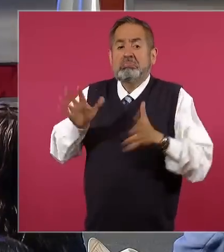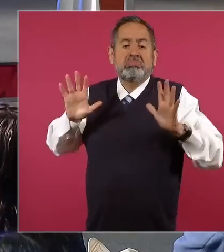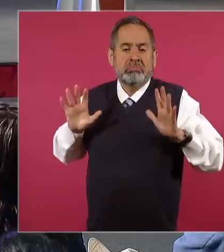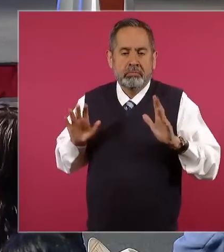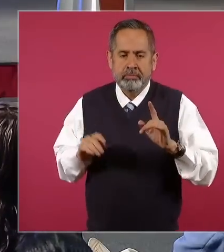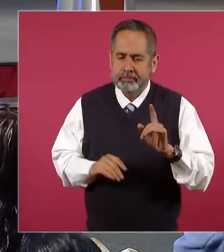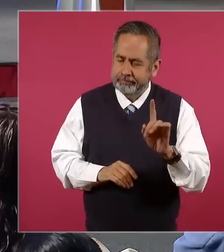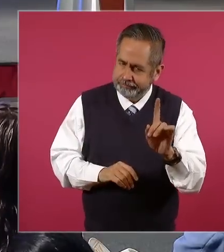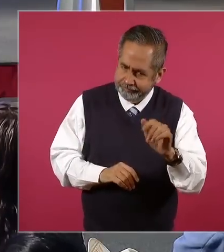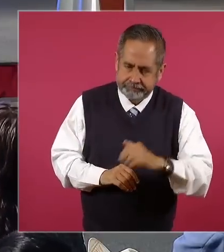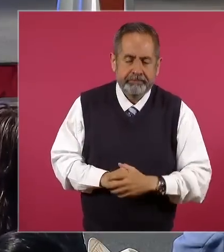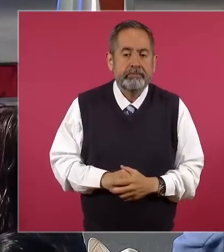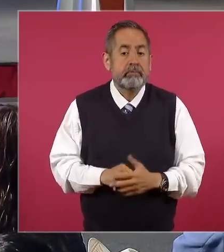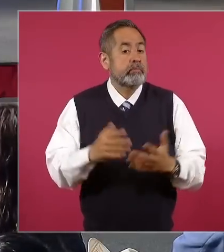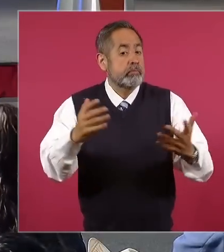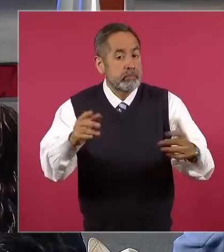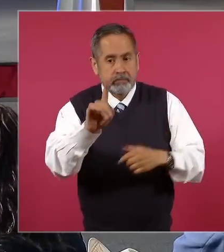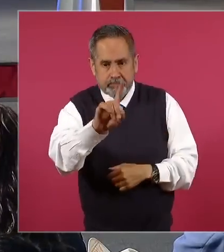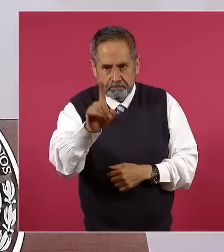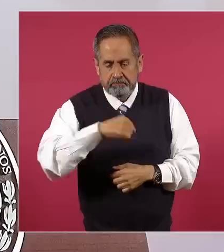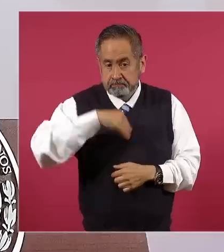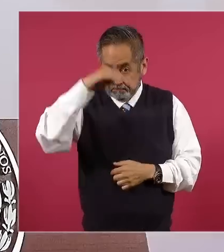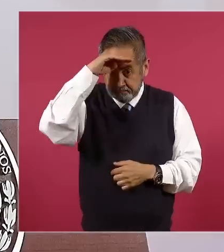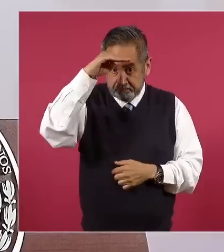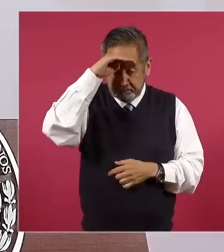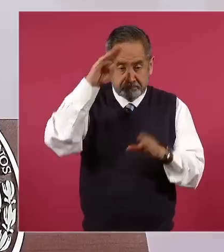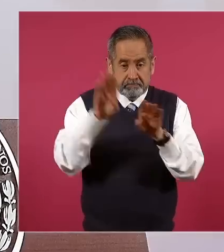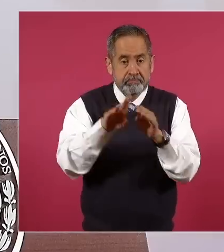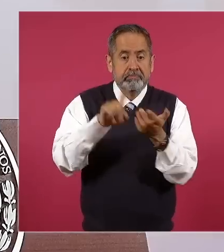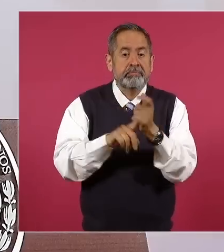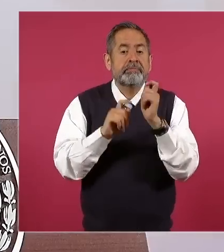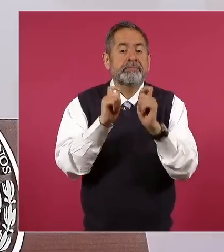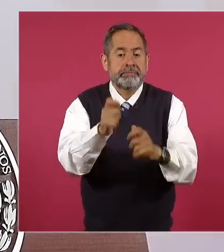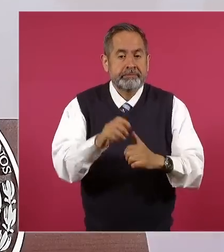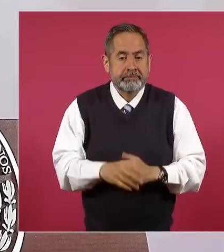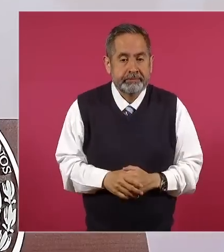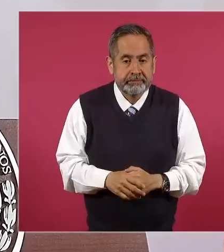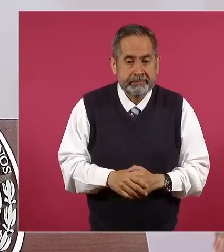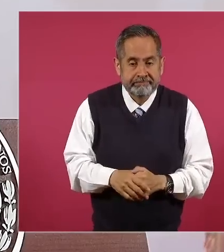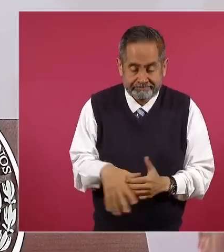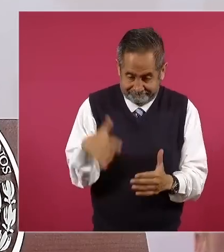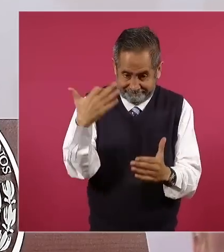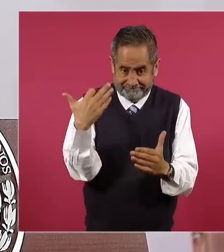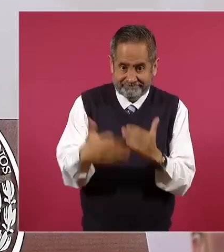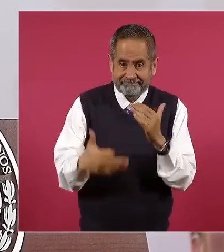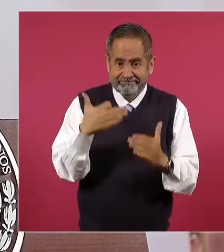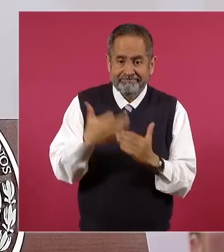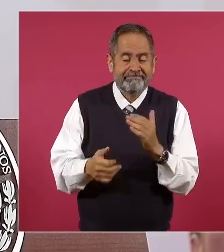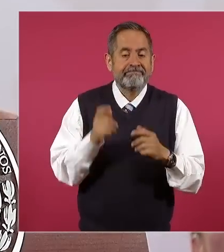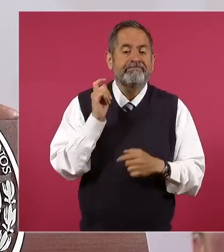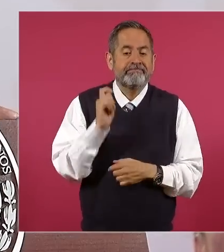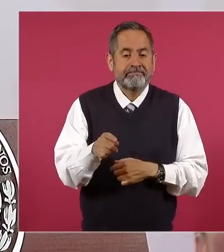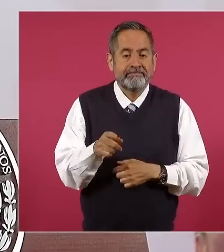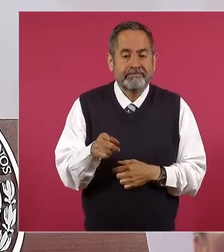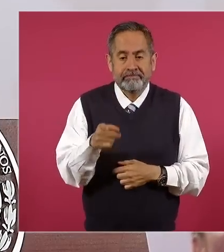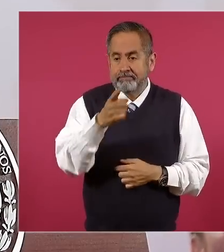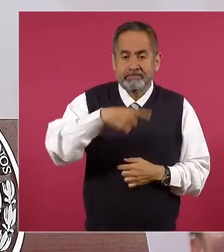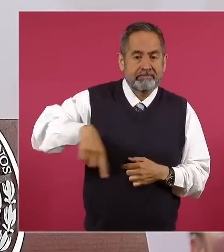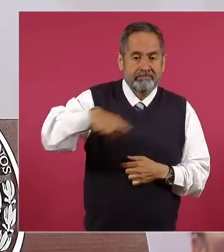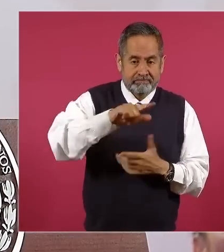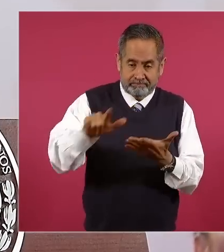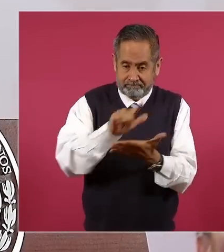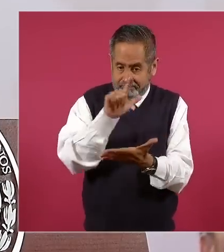que pensar es de que hace falta esta